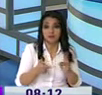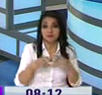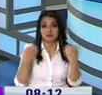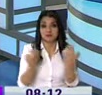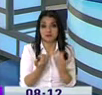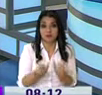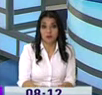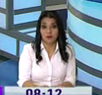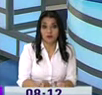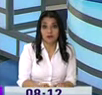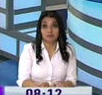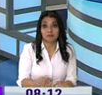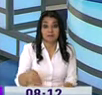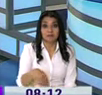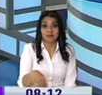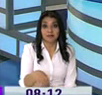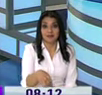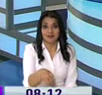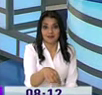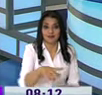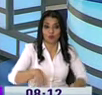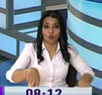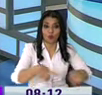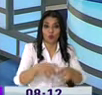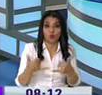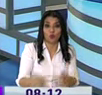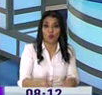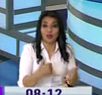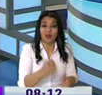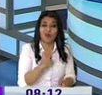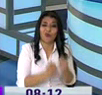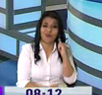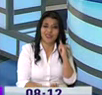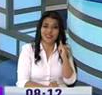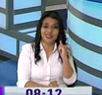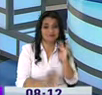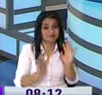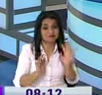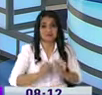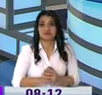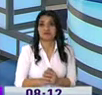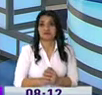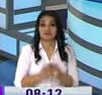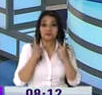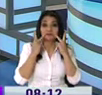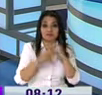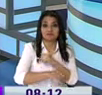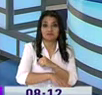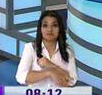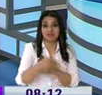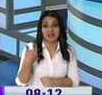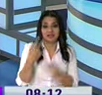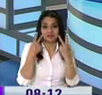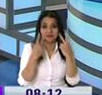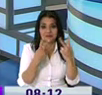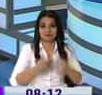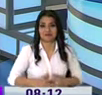Atahualpa, donde Messi y compañía se van a jugar su última carta. ¿Quiere ver la campaña de Argentina? Póngalo, por favor.